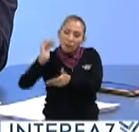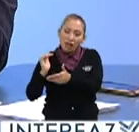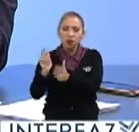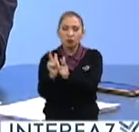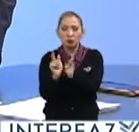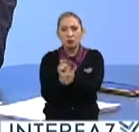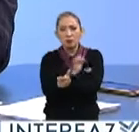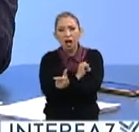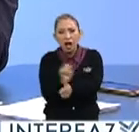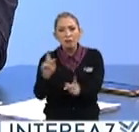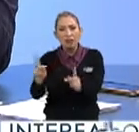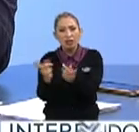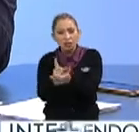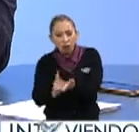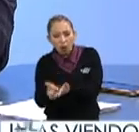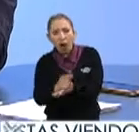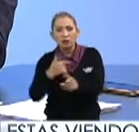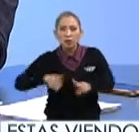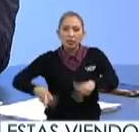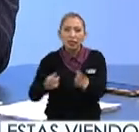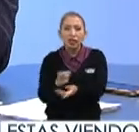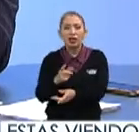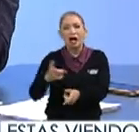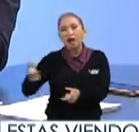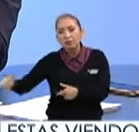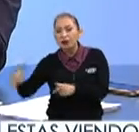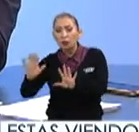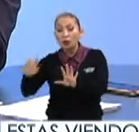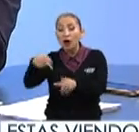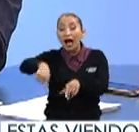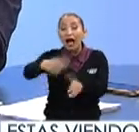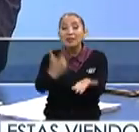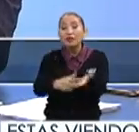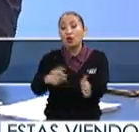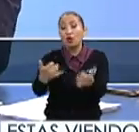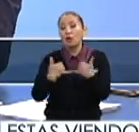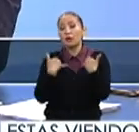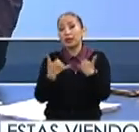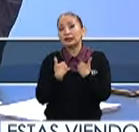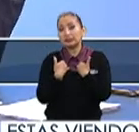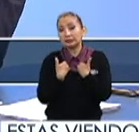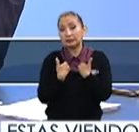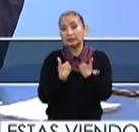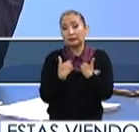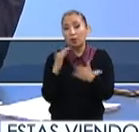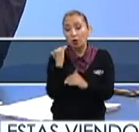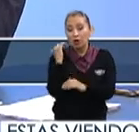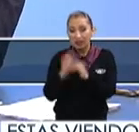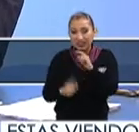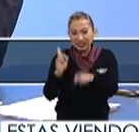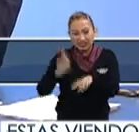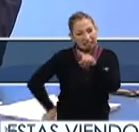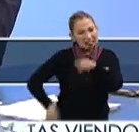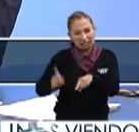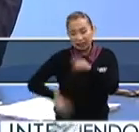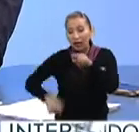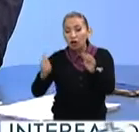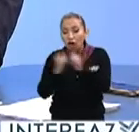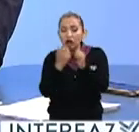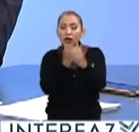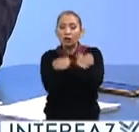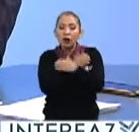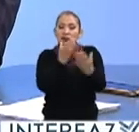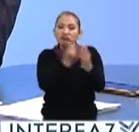organizado, que puede ser desde narcotráfico, trata, en fin, toda esa esfera del crimen organizado, revertirlo desde una